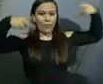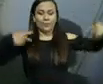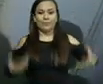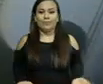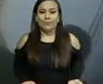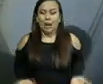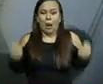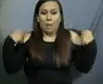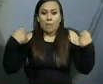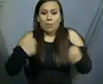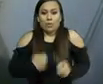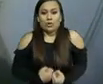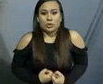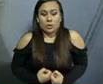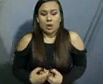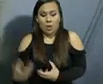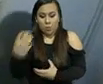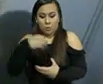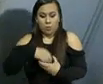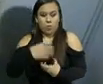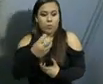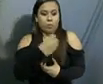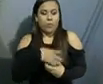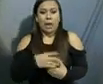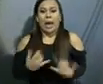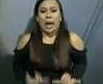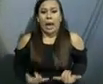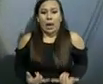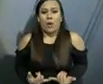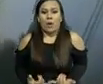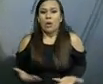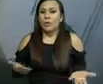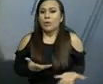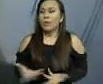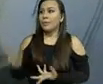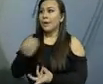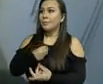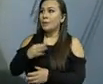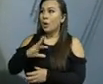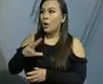la cucina belleza y ahora si procede salud